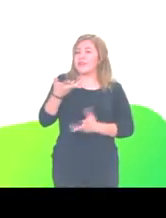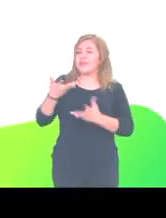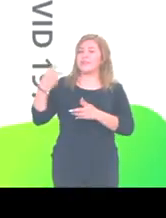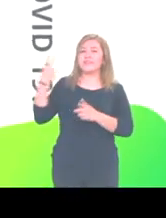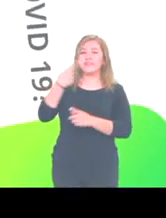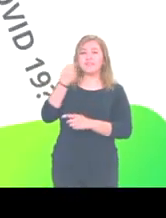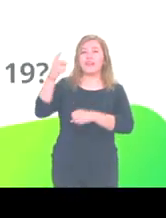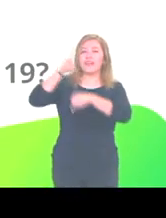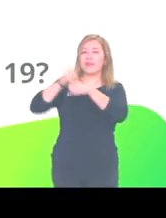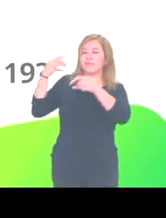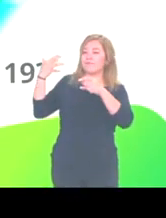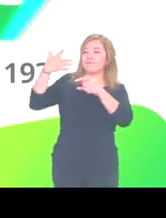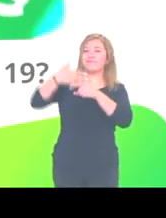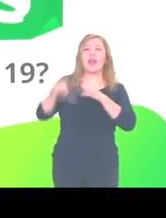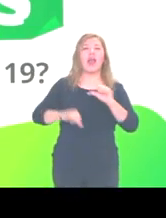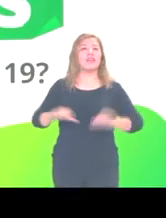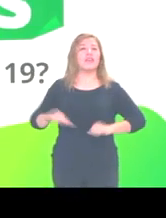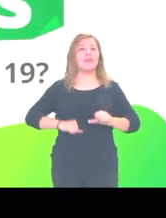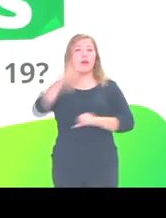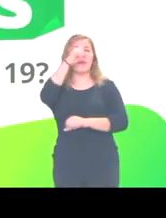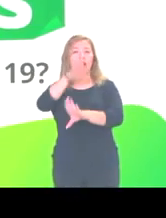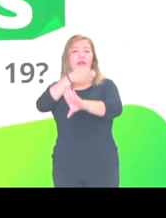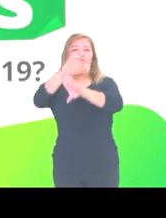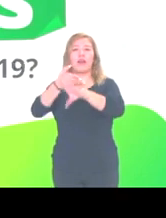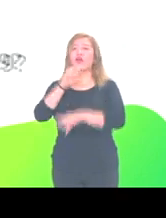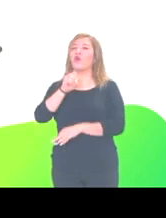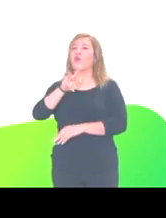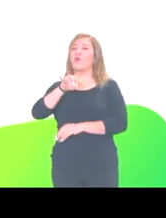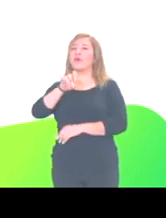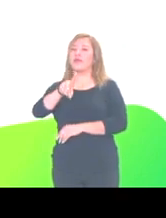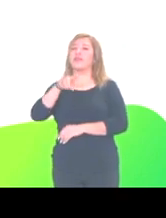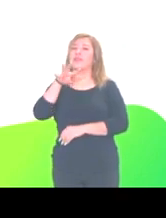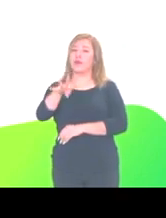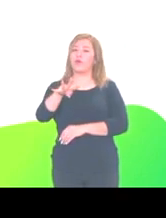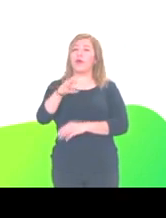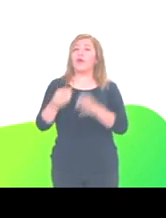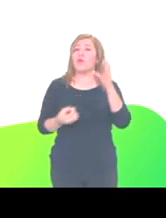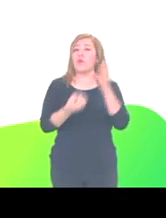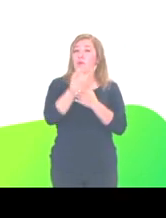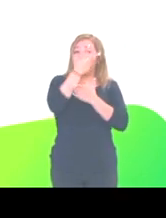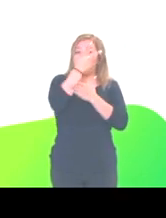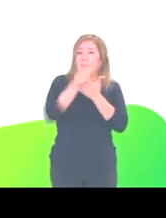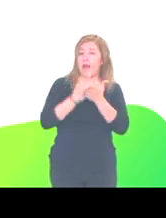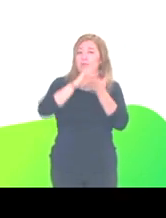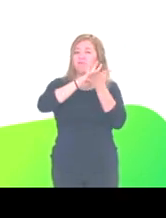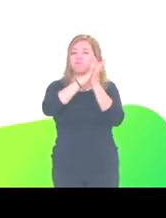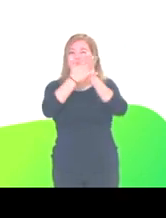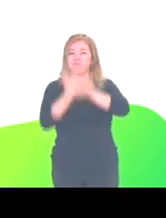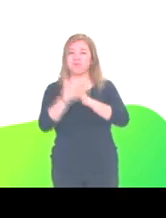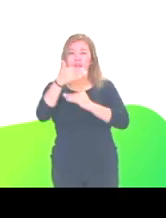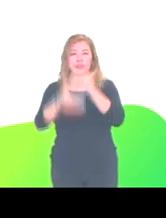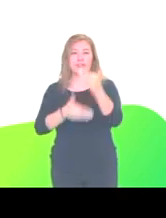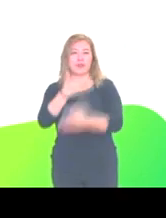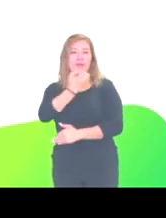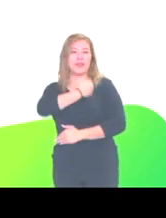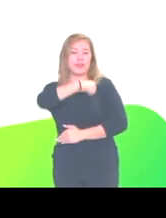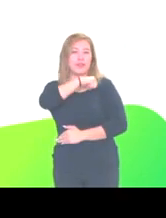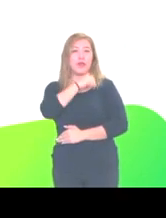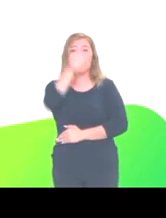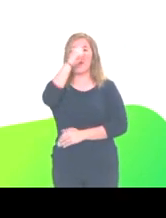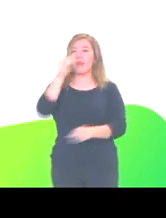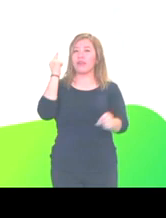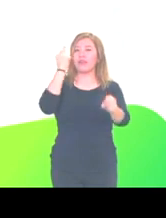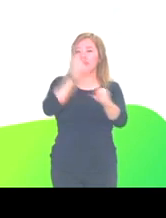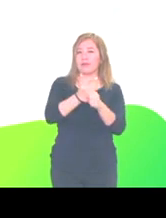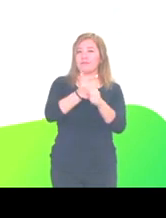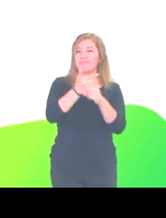hecho en estos 100 días de acciones ante el COVID-19? Implementamos la reconversión de nuestro sistema de salud